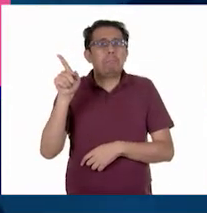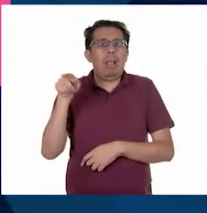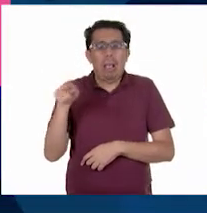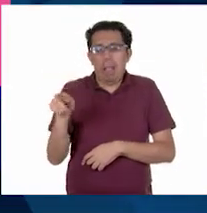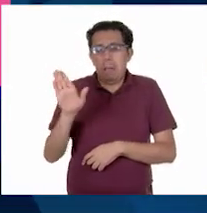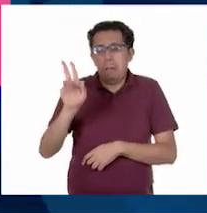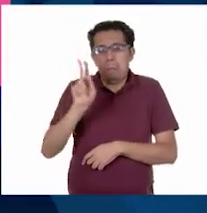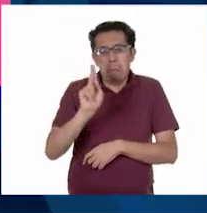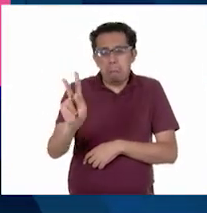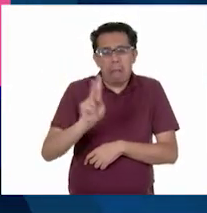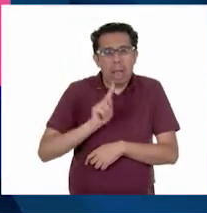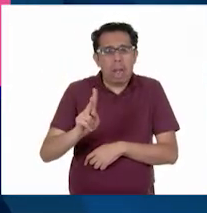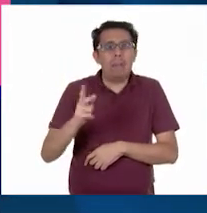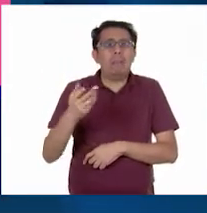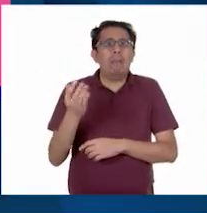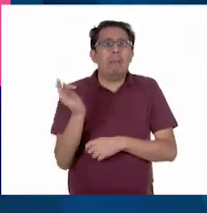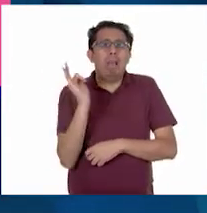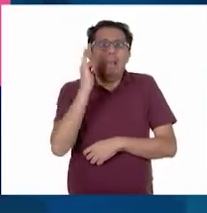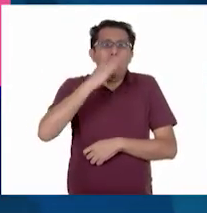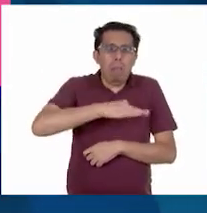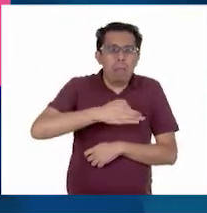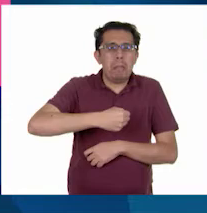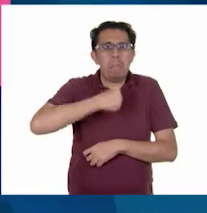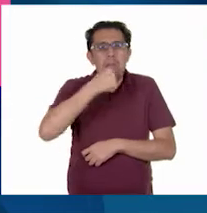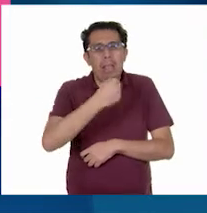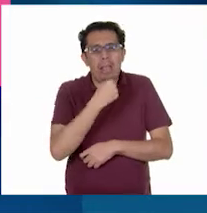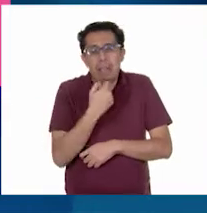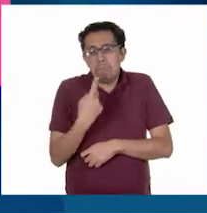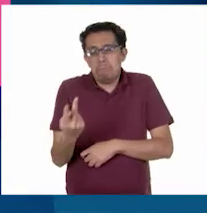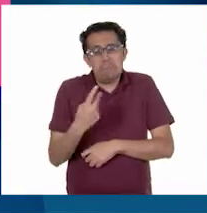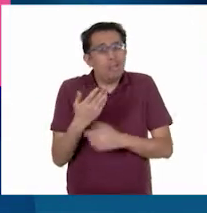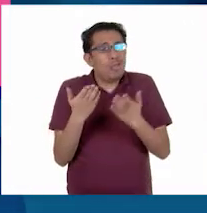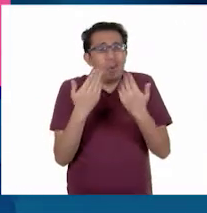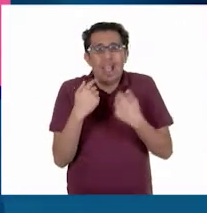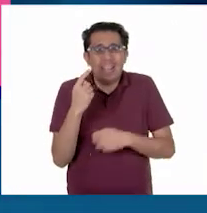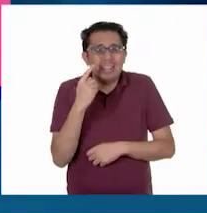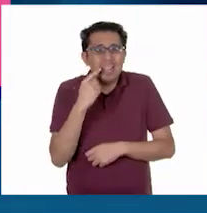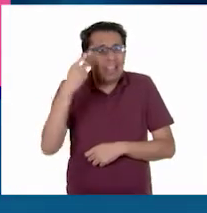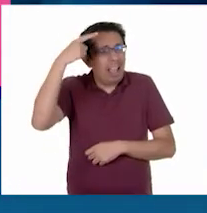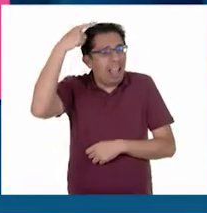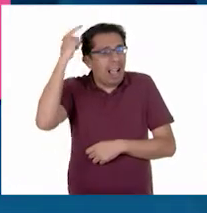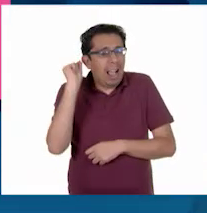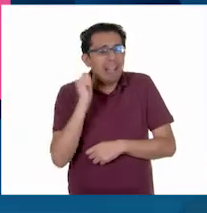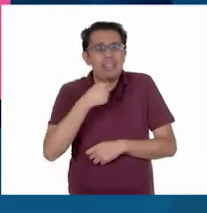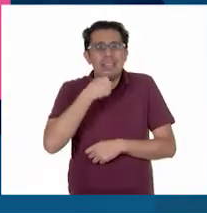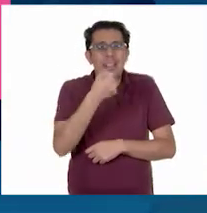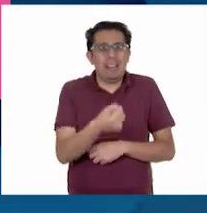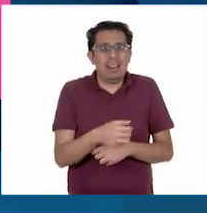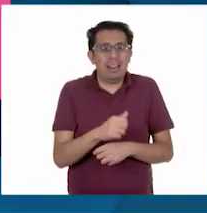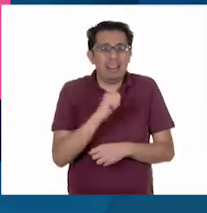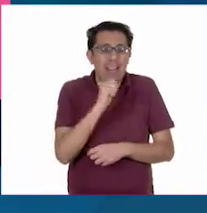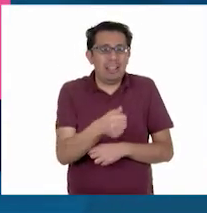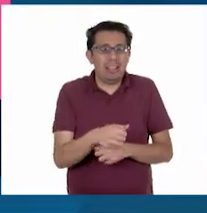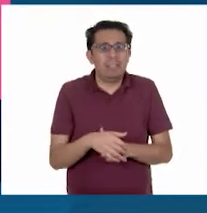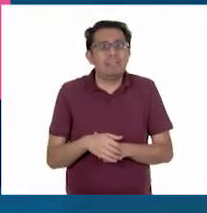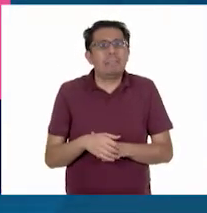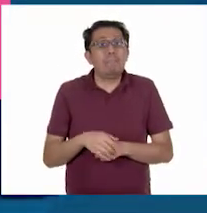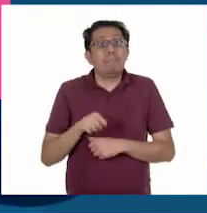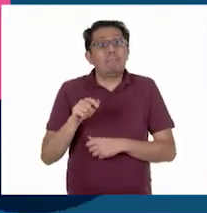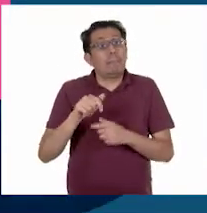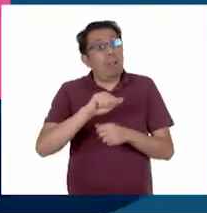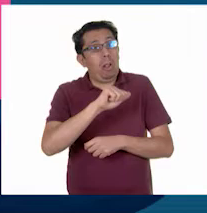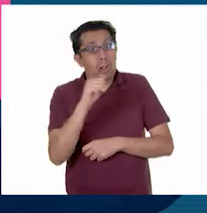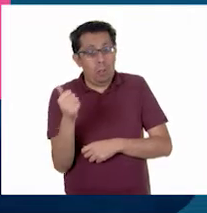ella, viejecita, y como ella también, sin dientes ni cabellos. El lenguaje figurado se usa